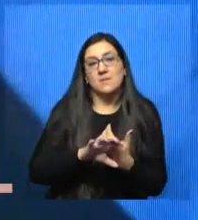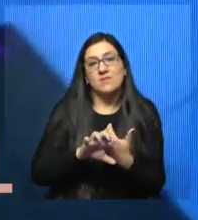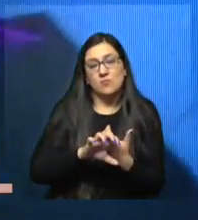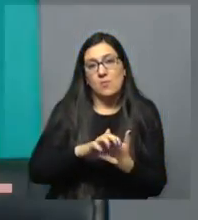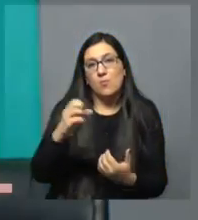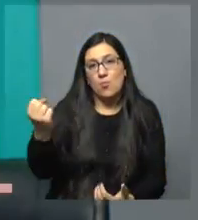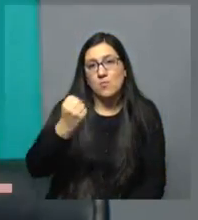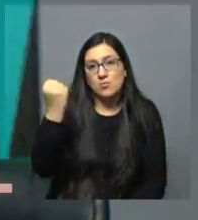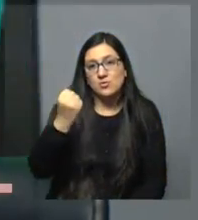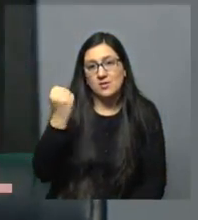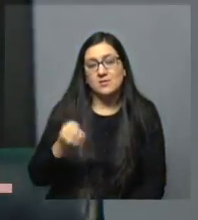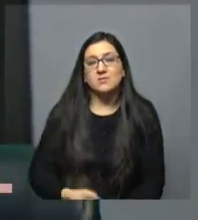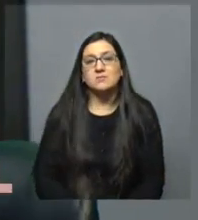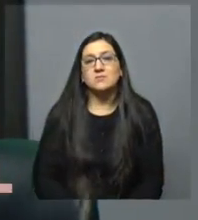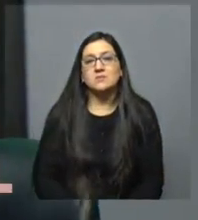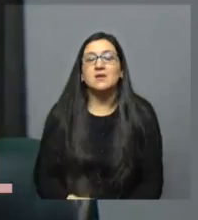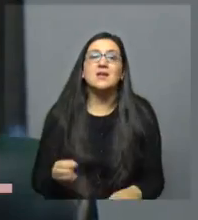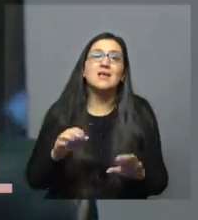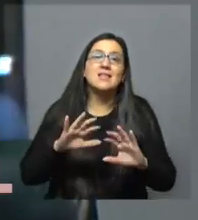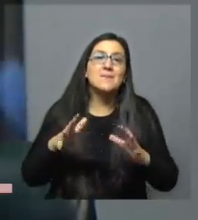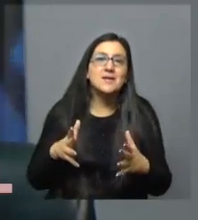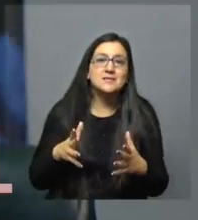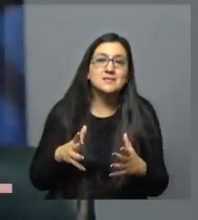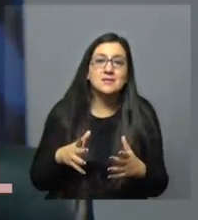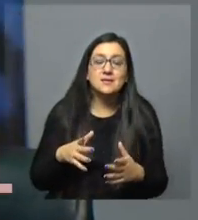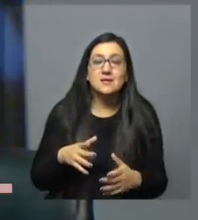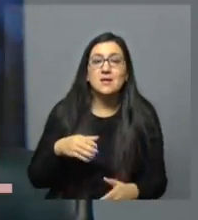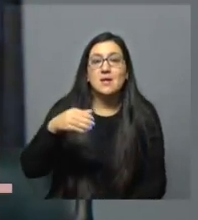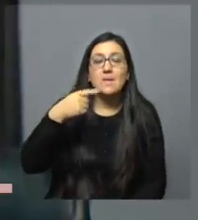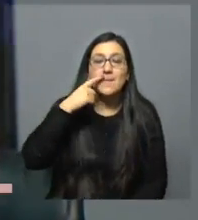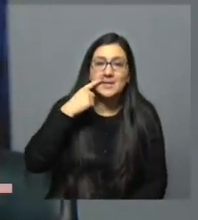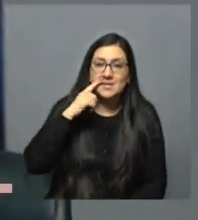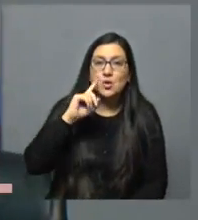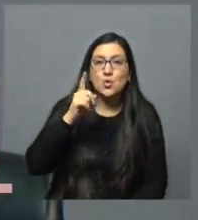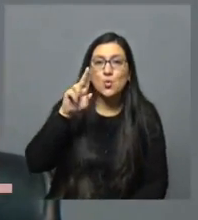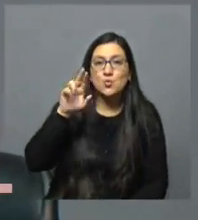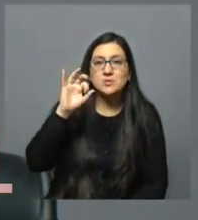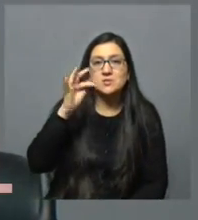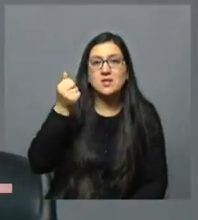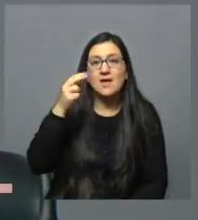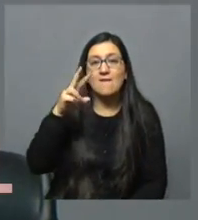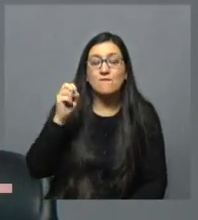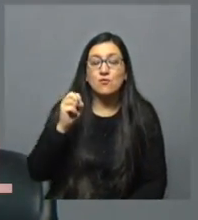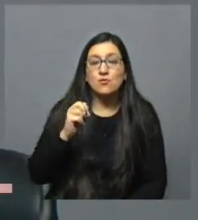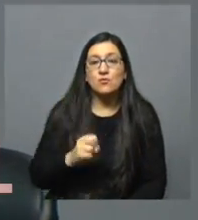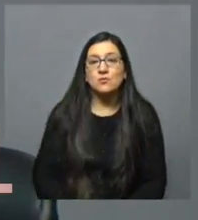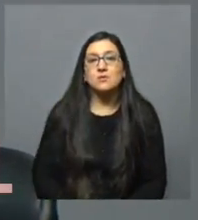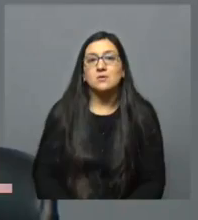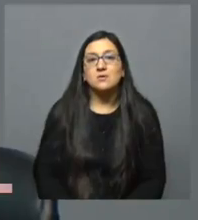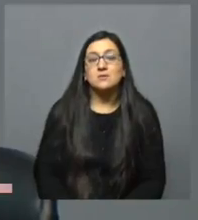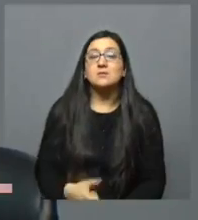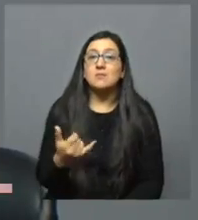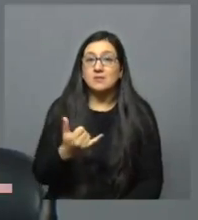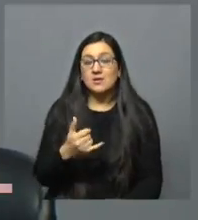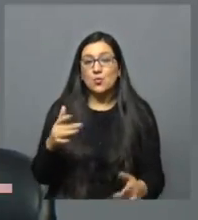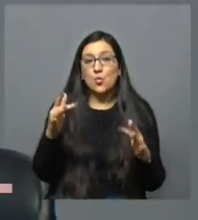grandes. Plataformas de contenidos. Pero, ¿qué te parece, Marcelo, sí, y Gustavo, que estás acá también? Vamos a tomar un contacto con